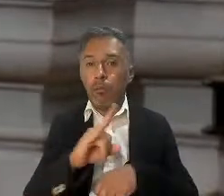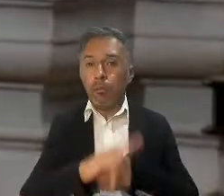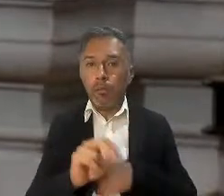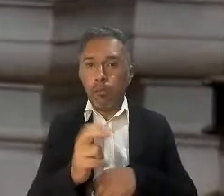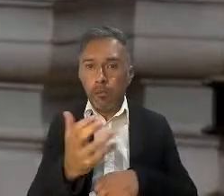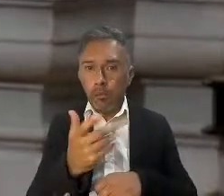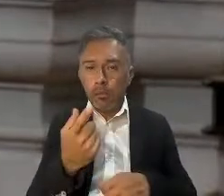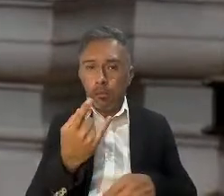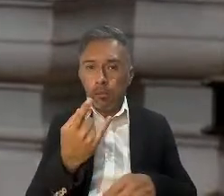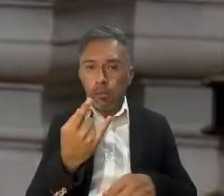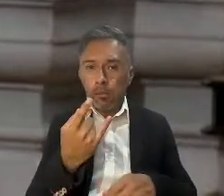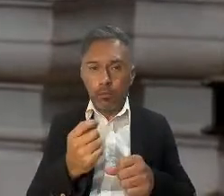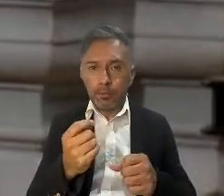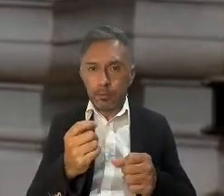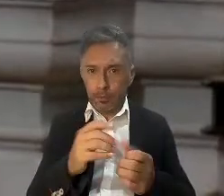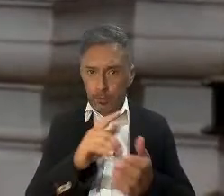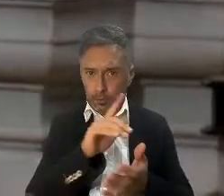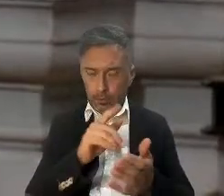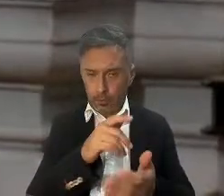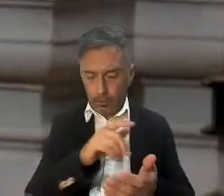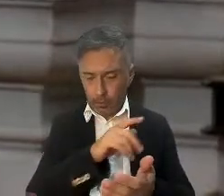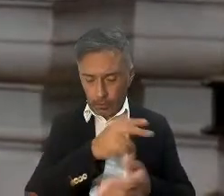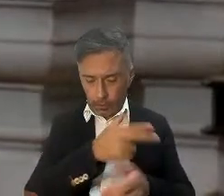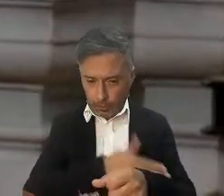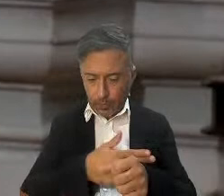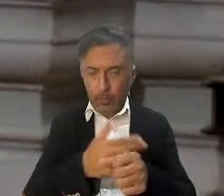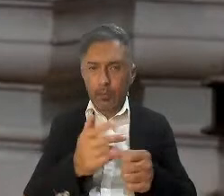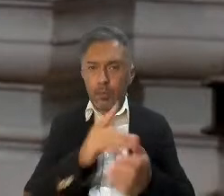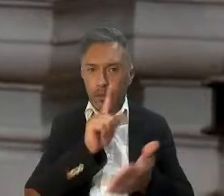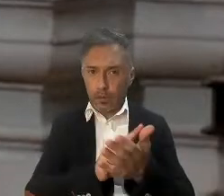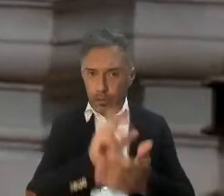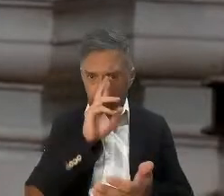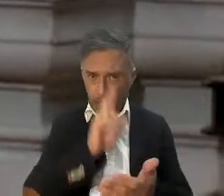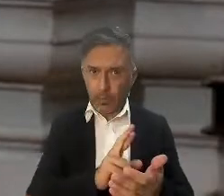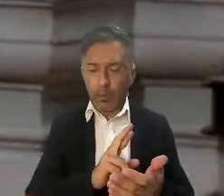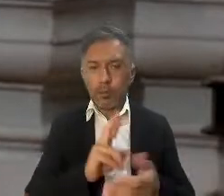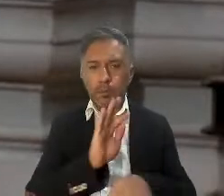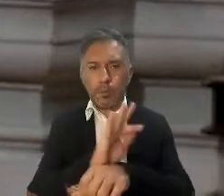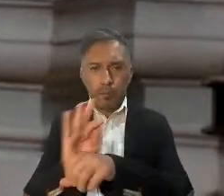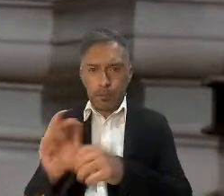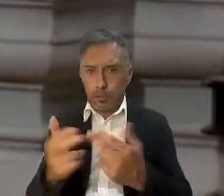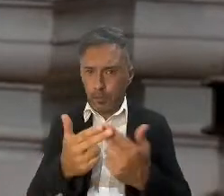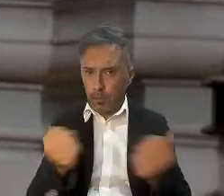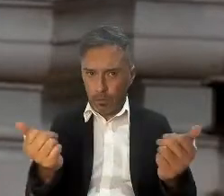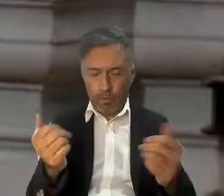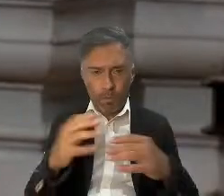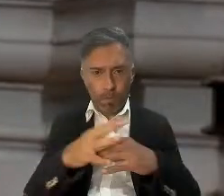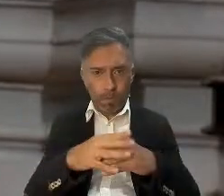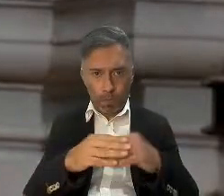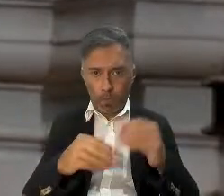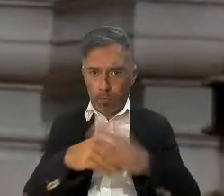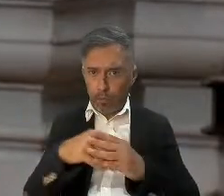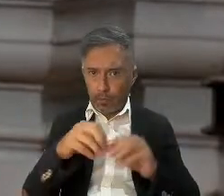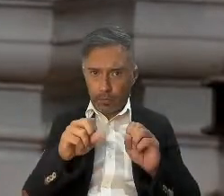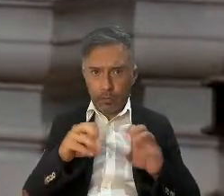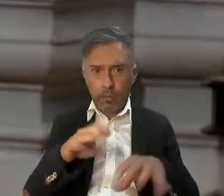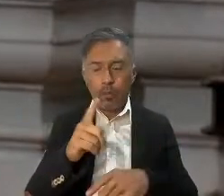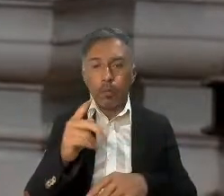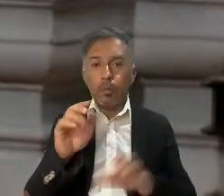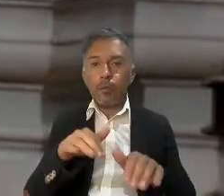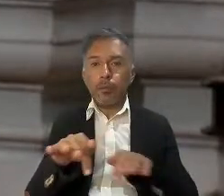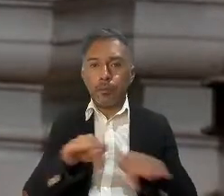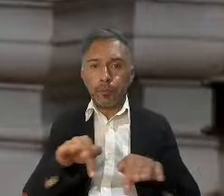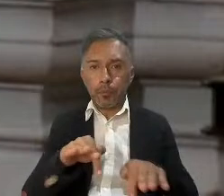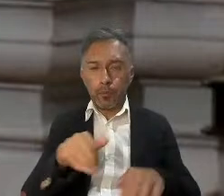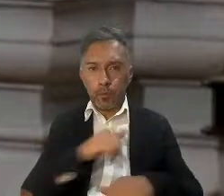honradez lealtad imparcialidad y eficiencia que deban observar en el desempeño de sus empleos cargos